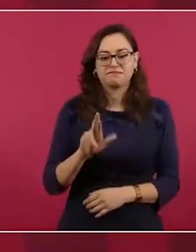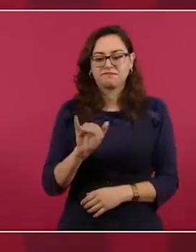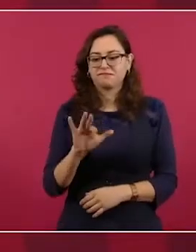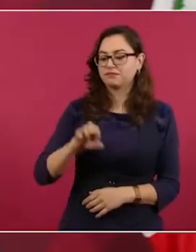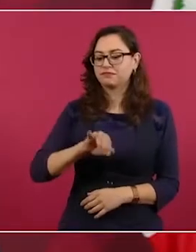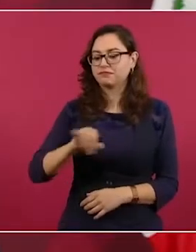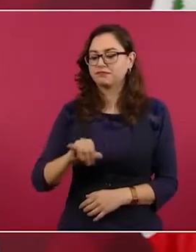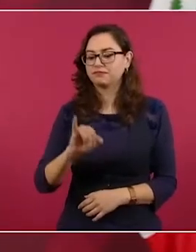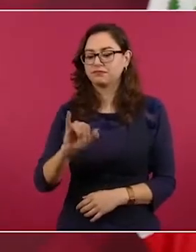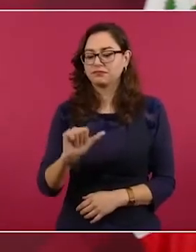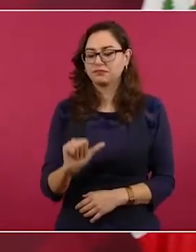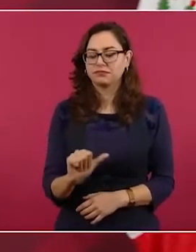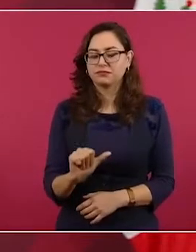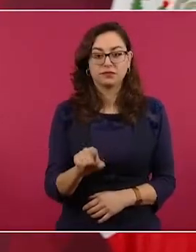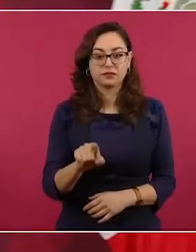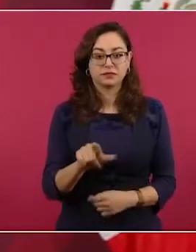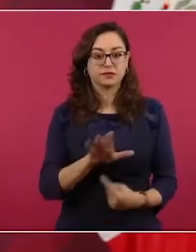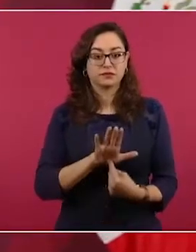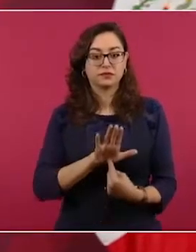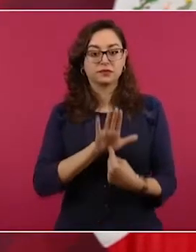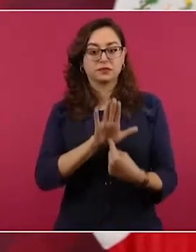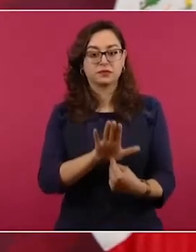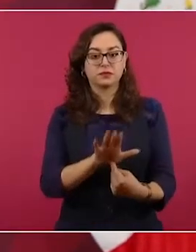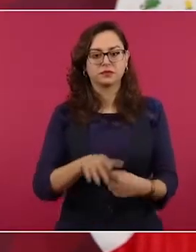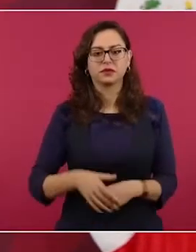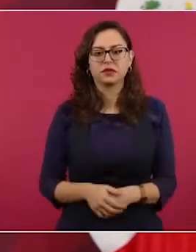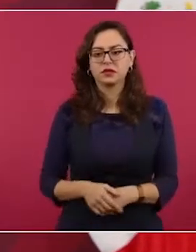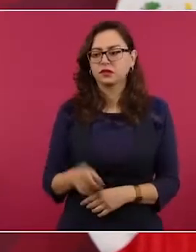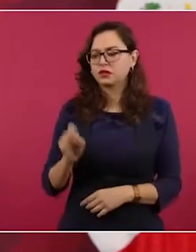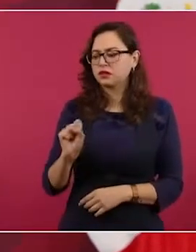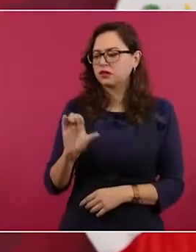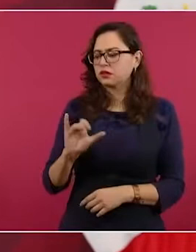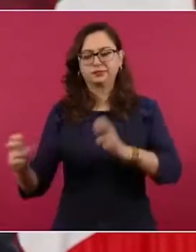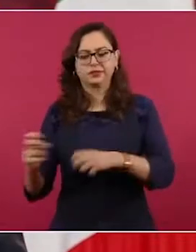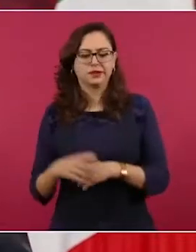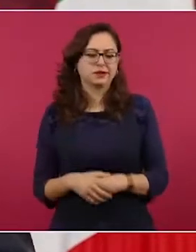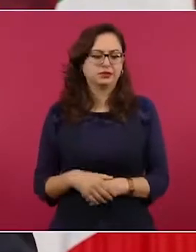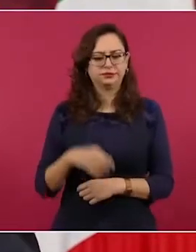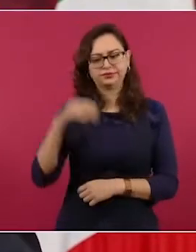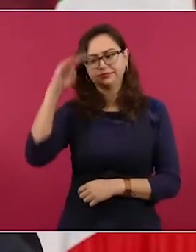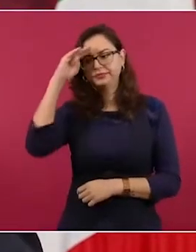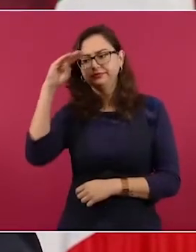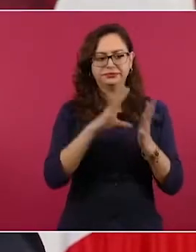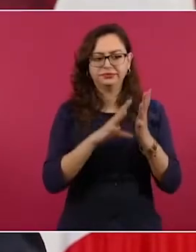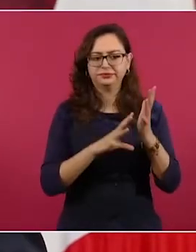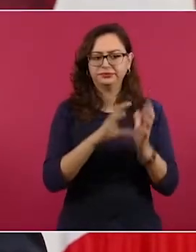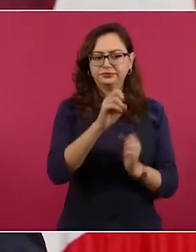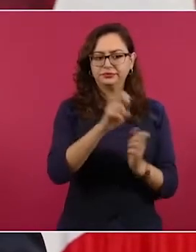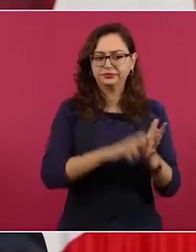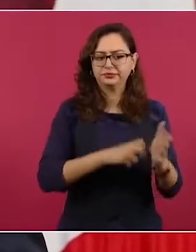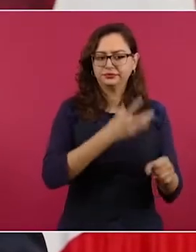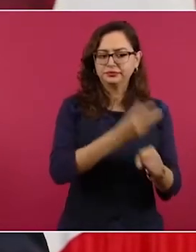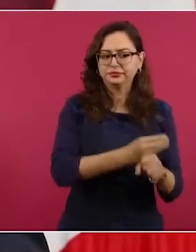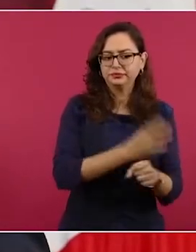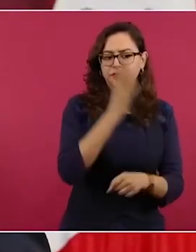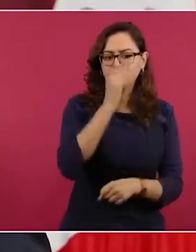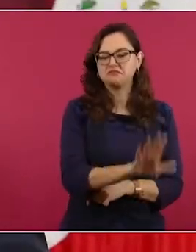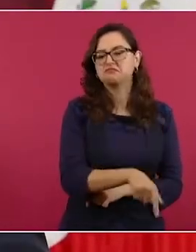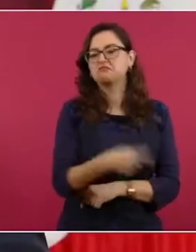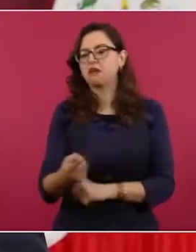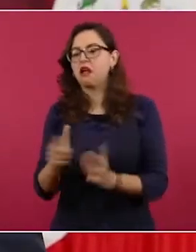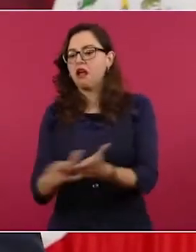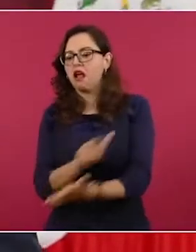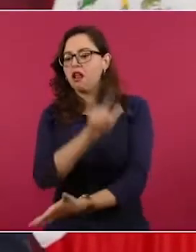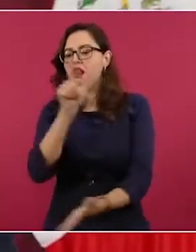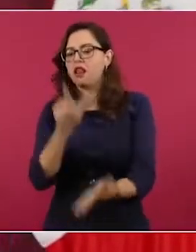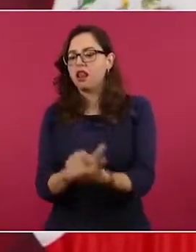se presume que podrían reformar un artículo de una ley